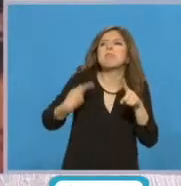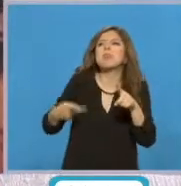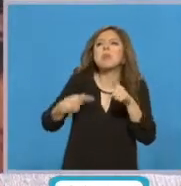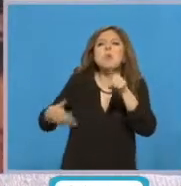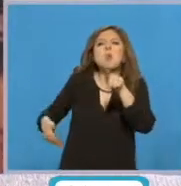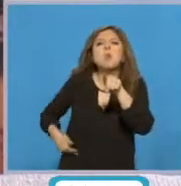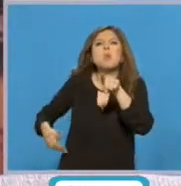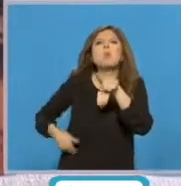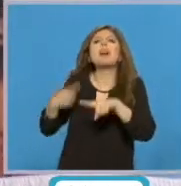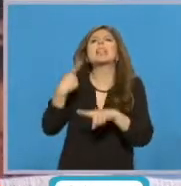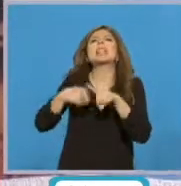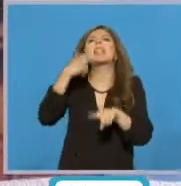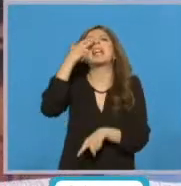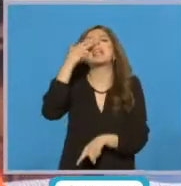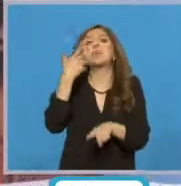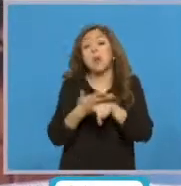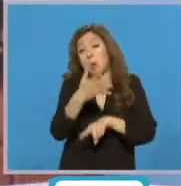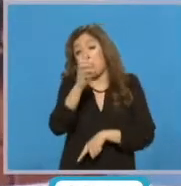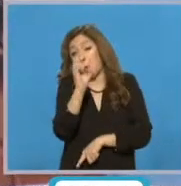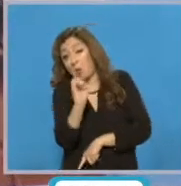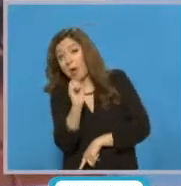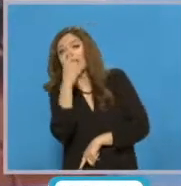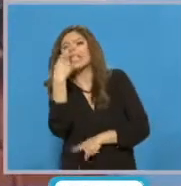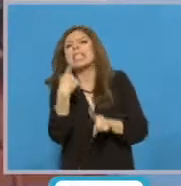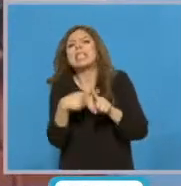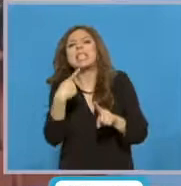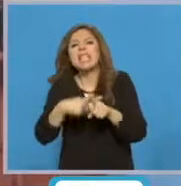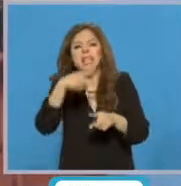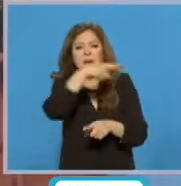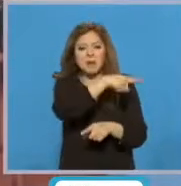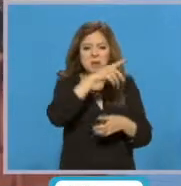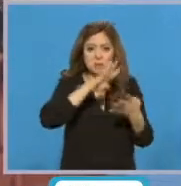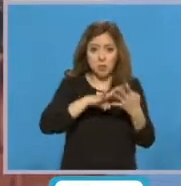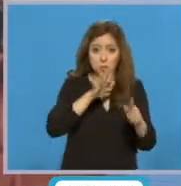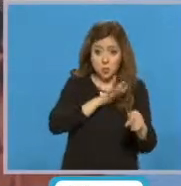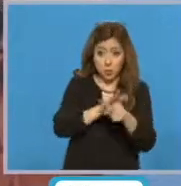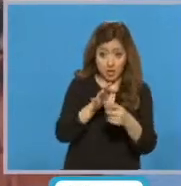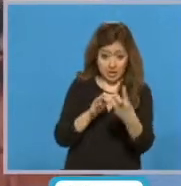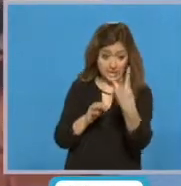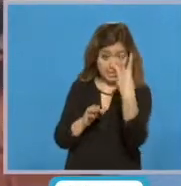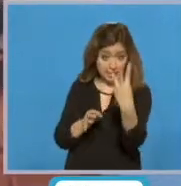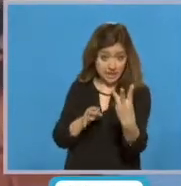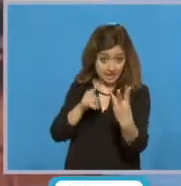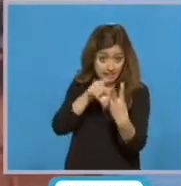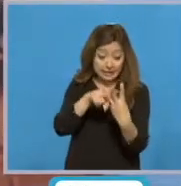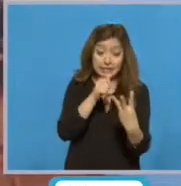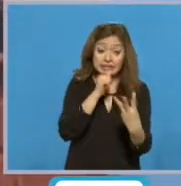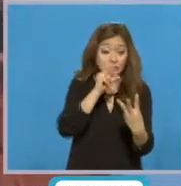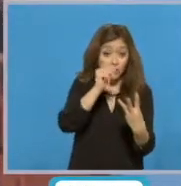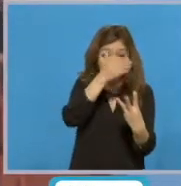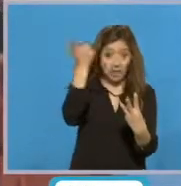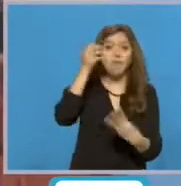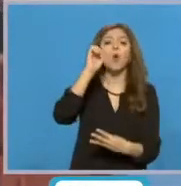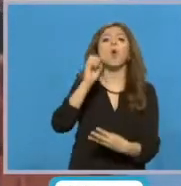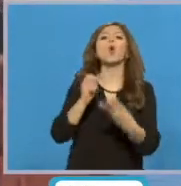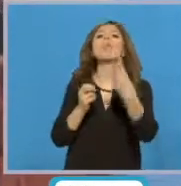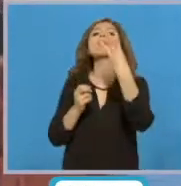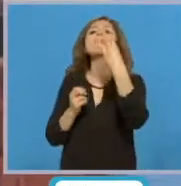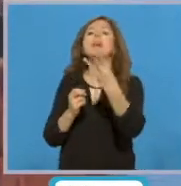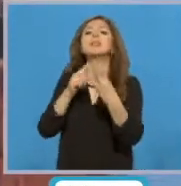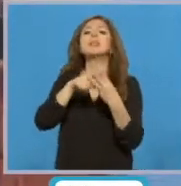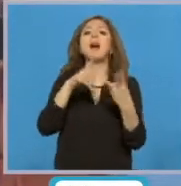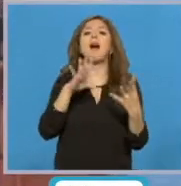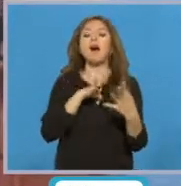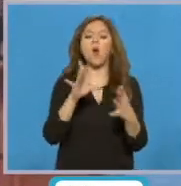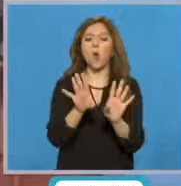el responsable, o pudiera dictar la sentencia con el otro. ¿Cuál de los tres es la víctima? ¿Cuál de los tres es realmente el que